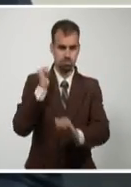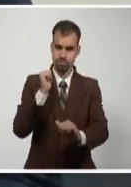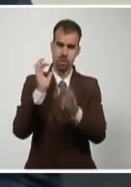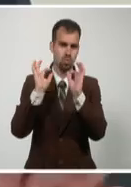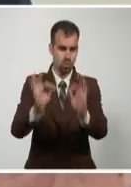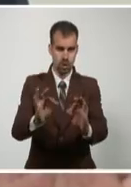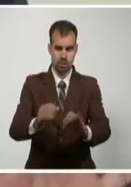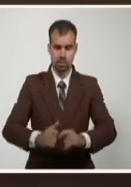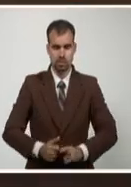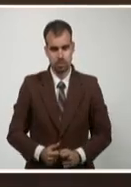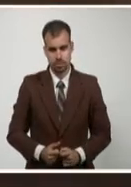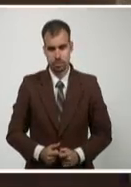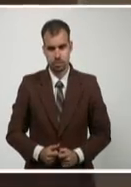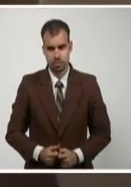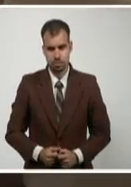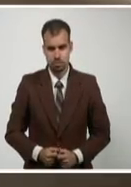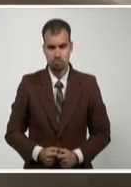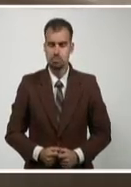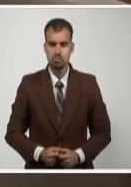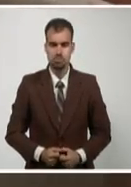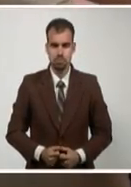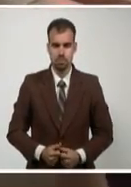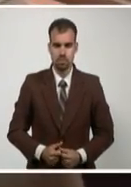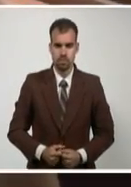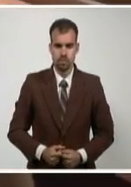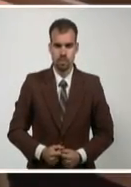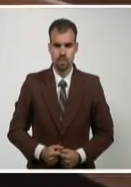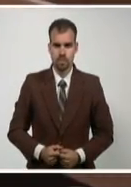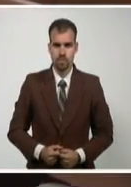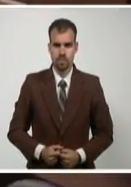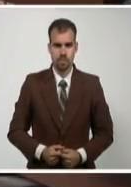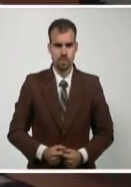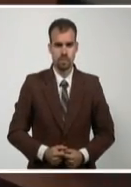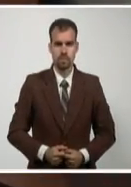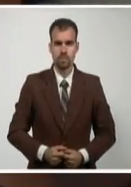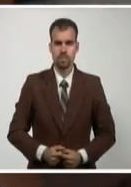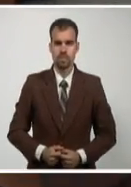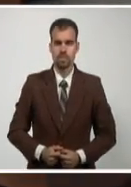etapas. Wilmer Rodríguez Fernández, Sistema Informativo de la Televisión Cubana.